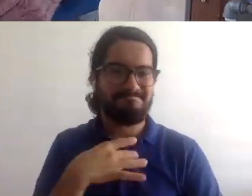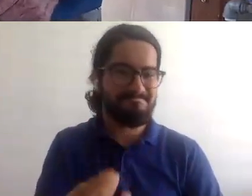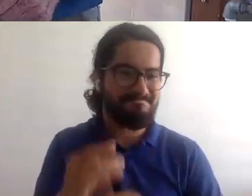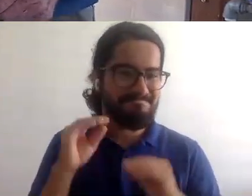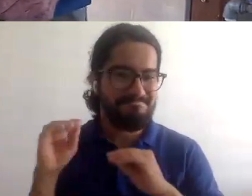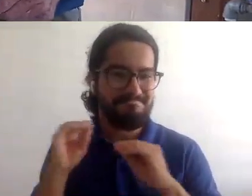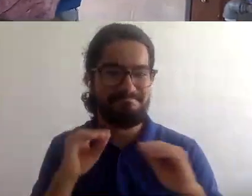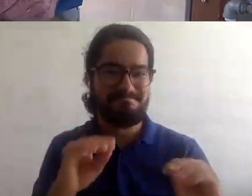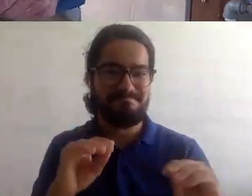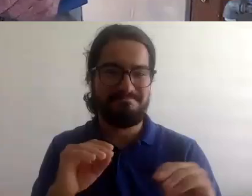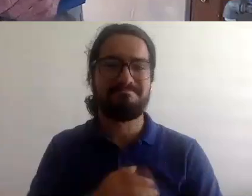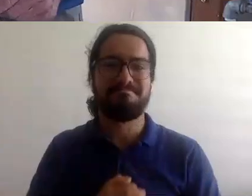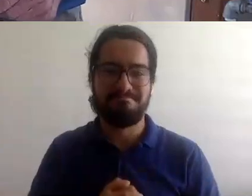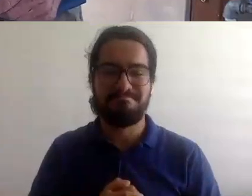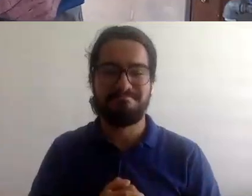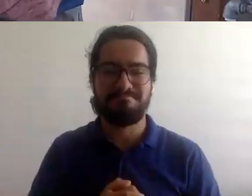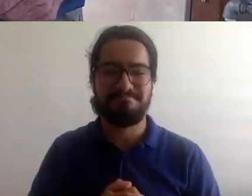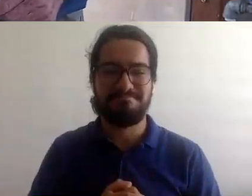ejemplo,